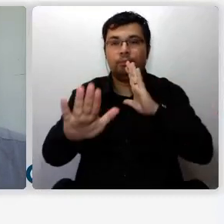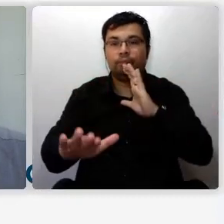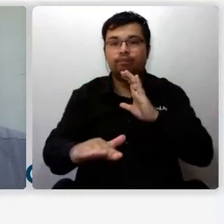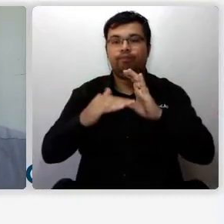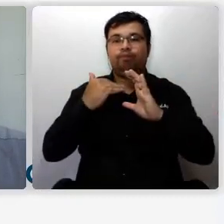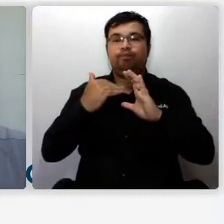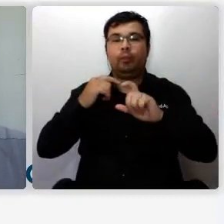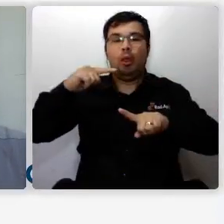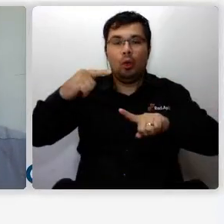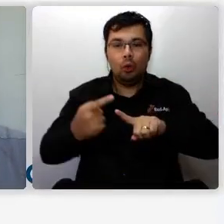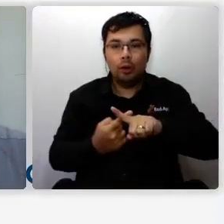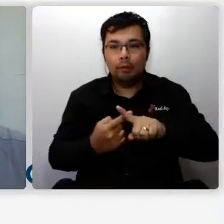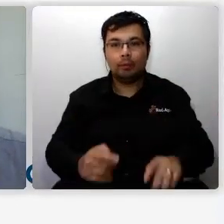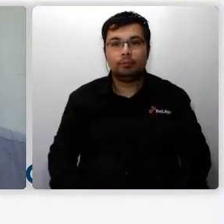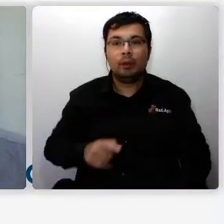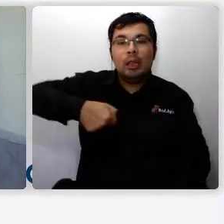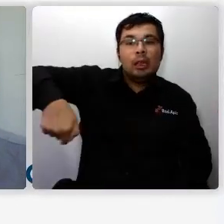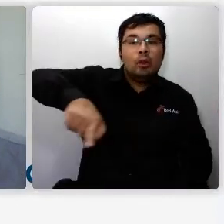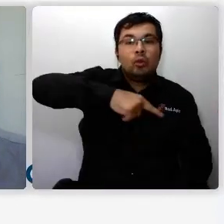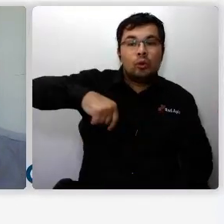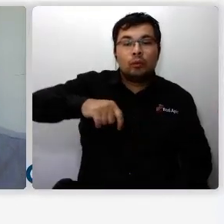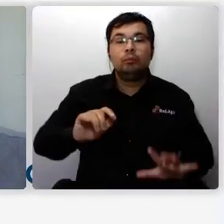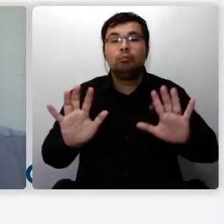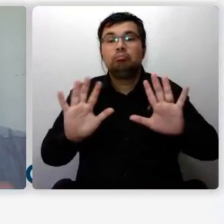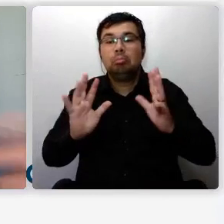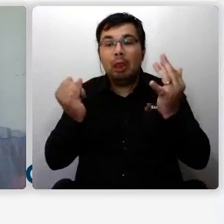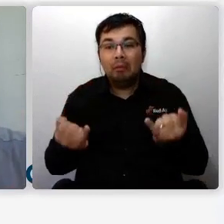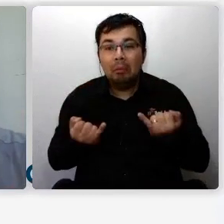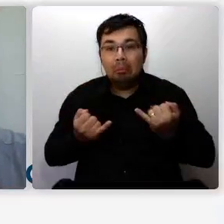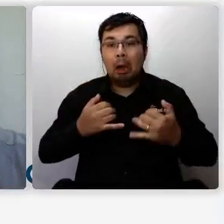días. No me llegó la información.